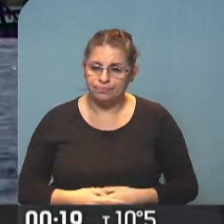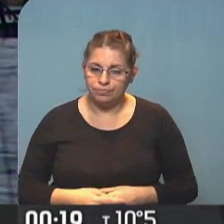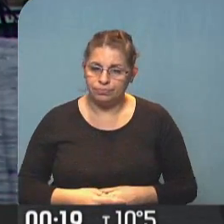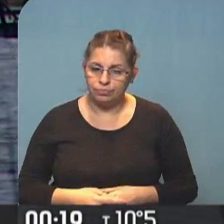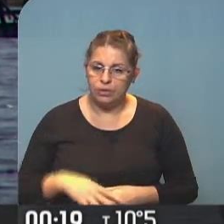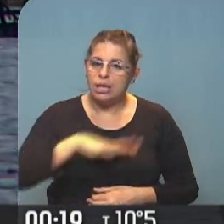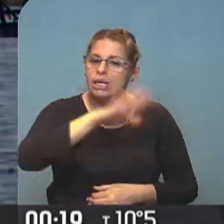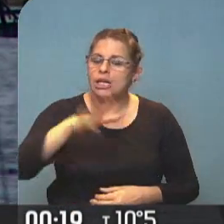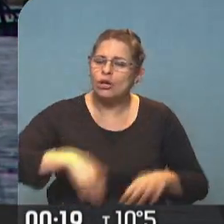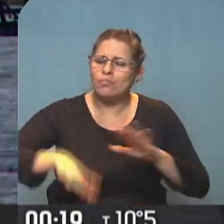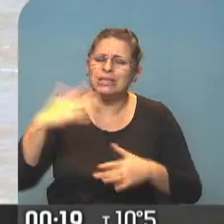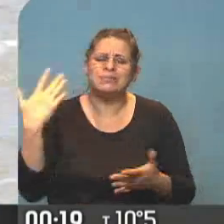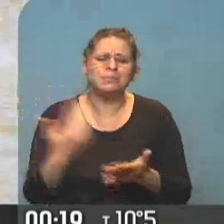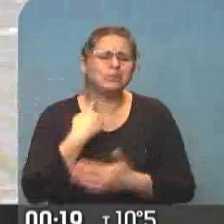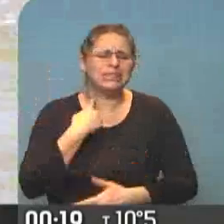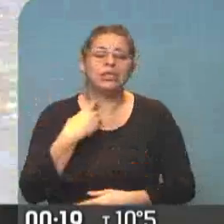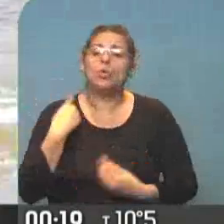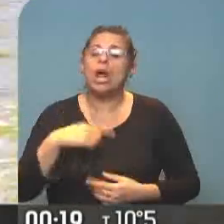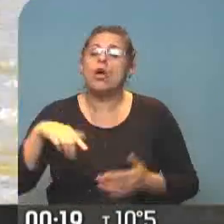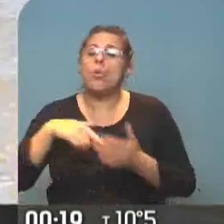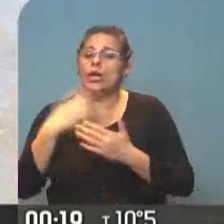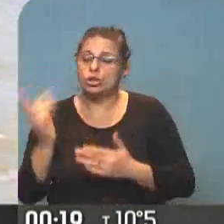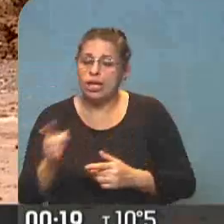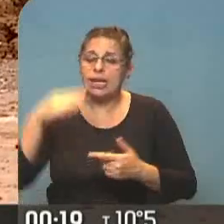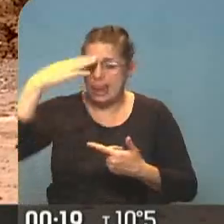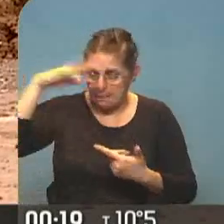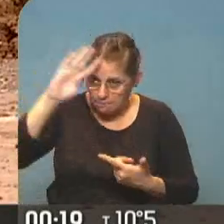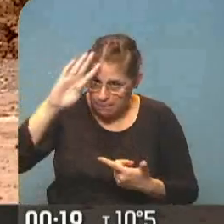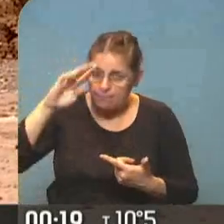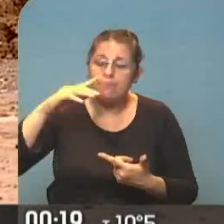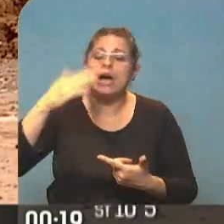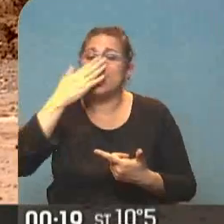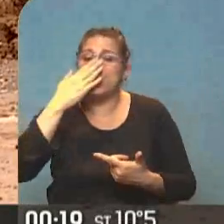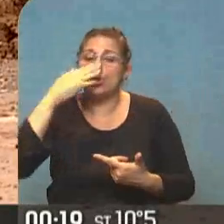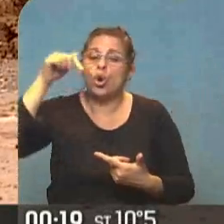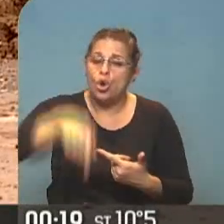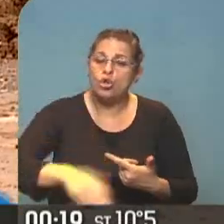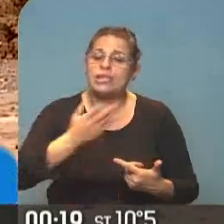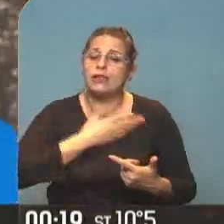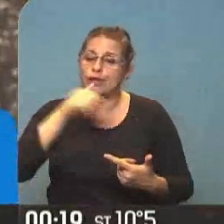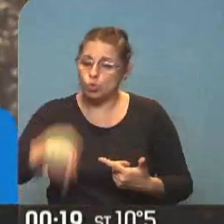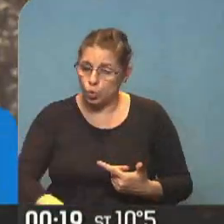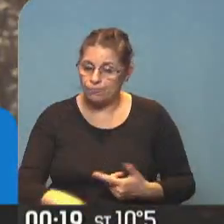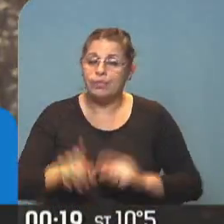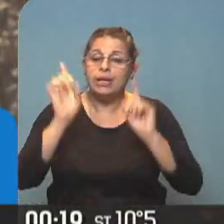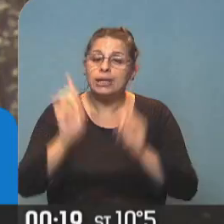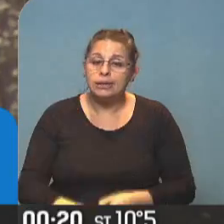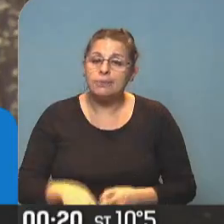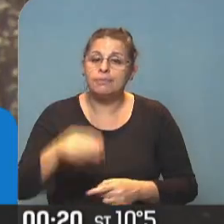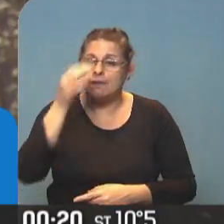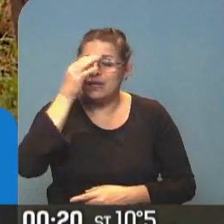Las regiones más perjudicadas son las provincias de Buenos Aires, La Pampa, el sur de Córdoba y de Santa Fe. Allí se realizan